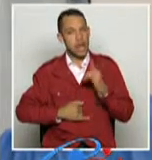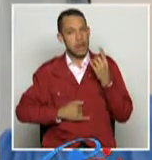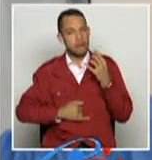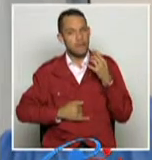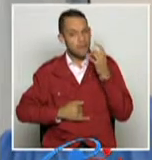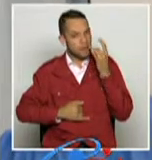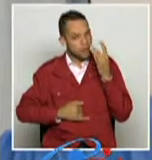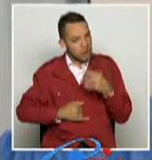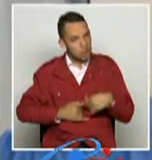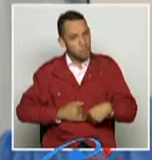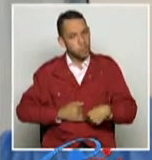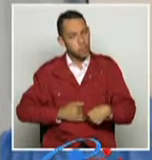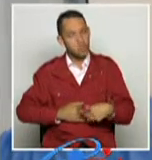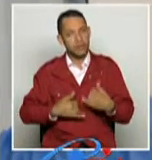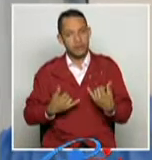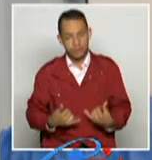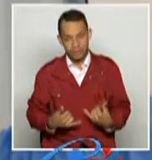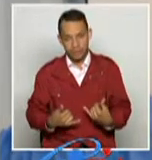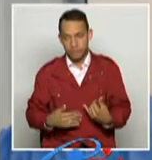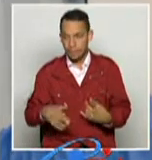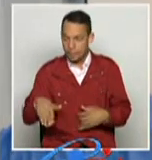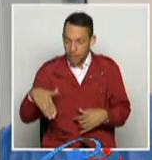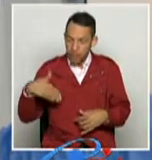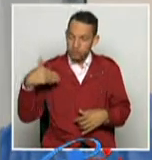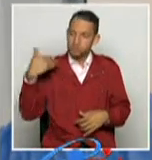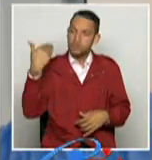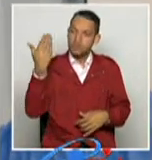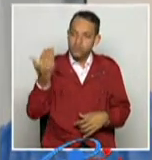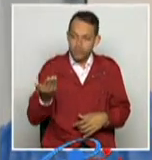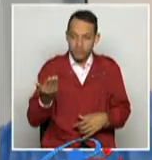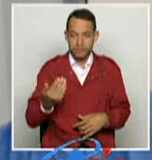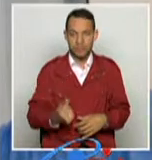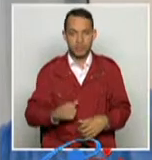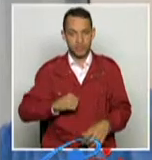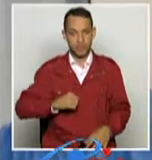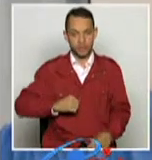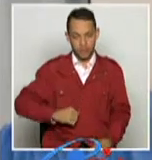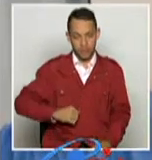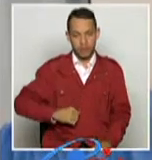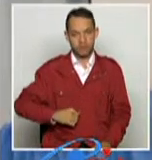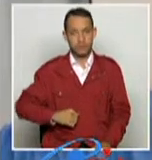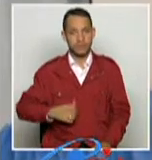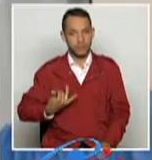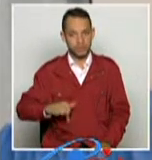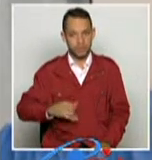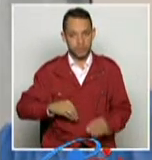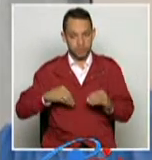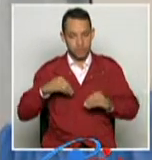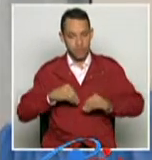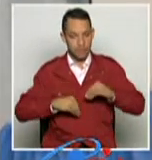Y ya después de la cirugía,